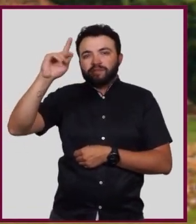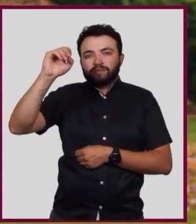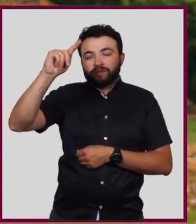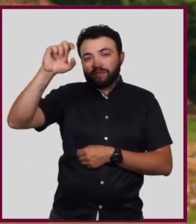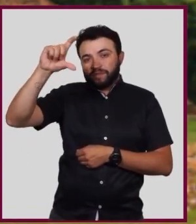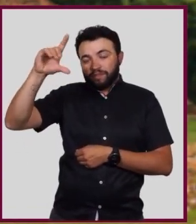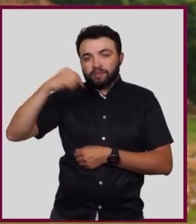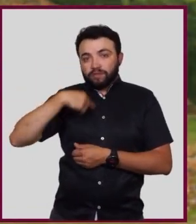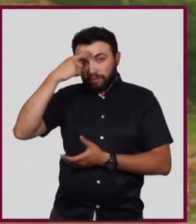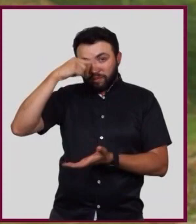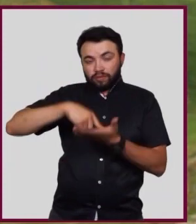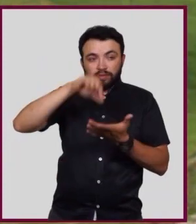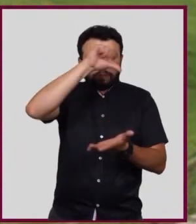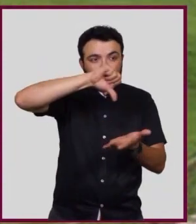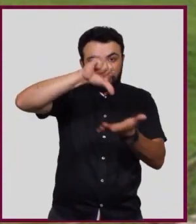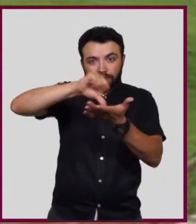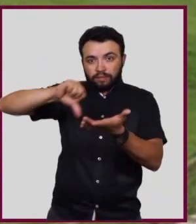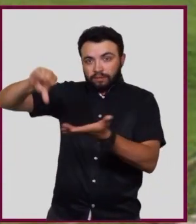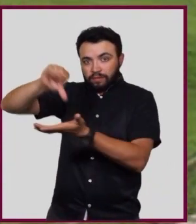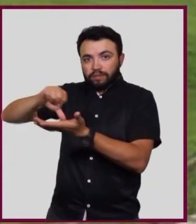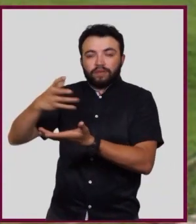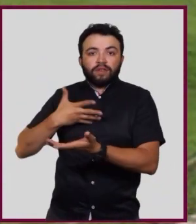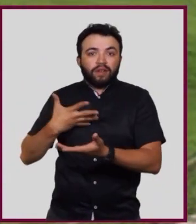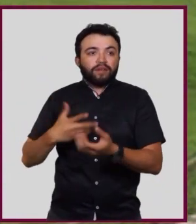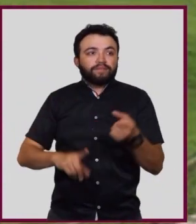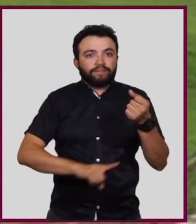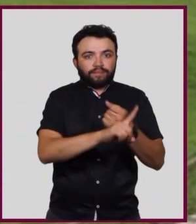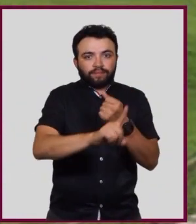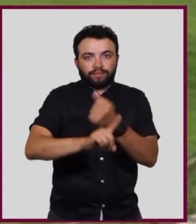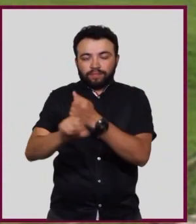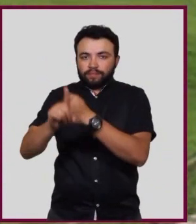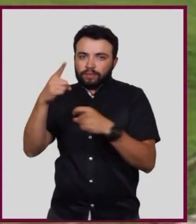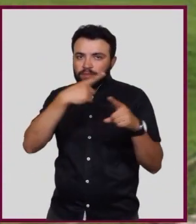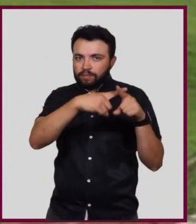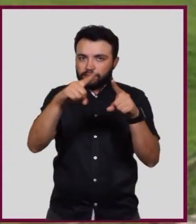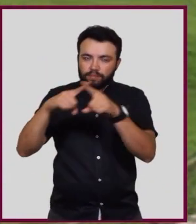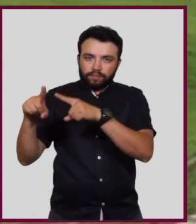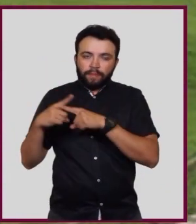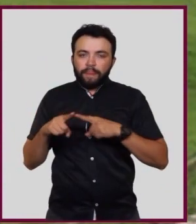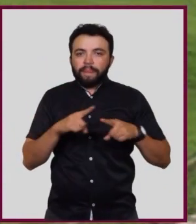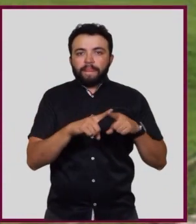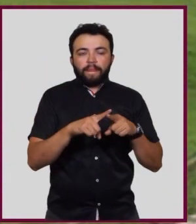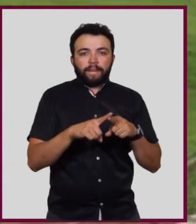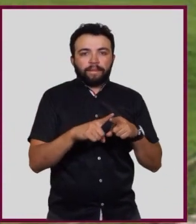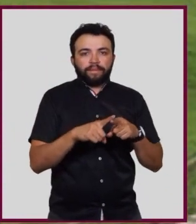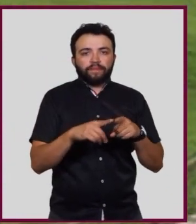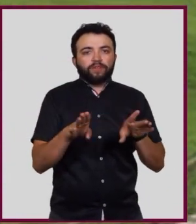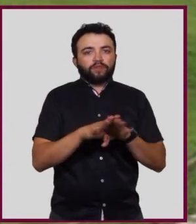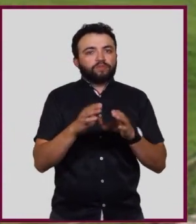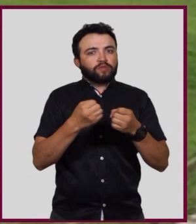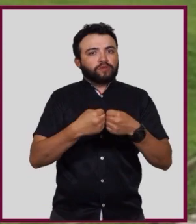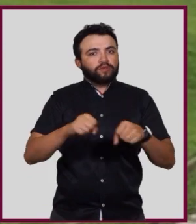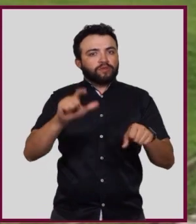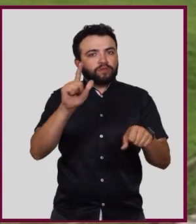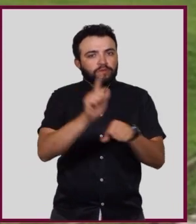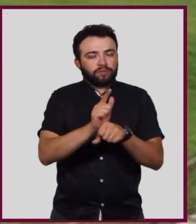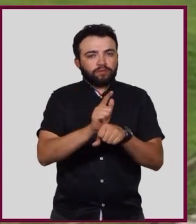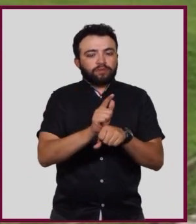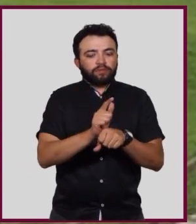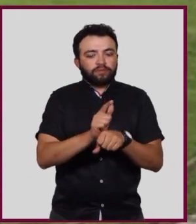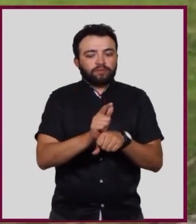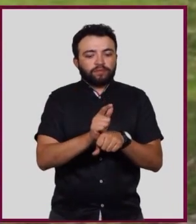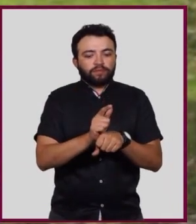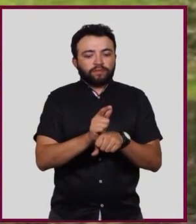cada centro creó sus propios problemas, ¿no? en la sociedad.